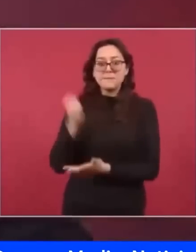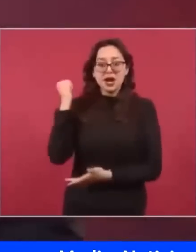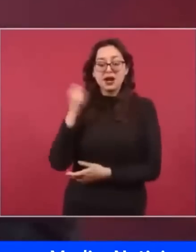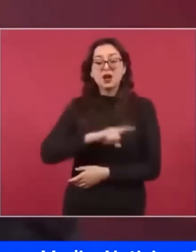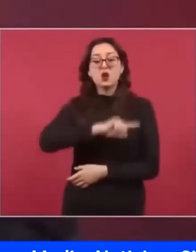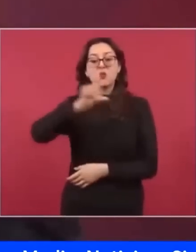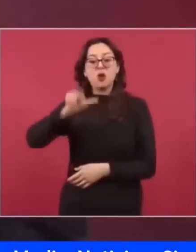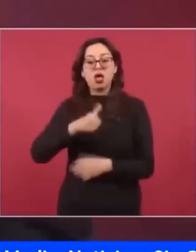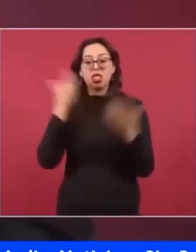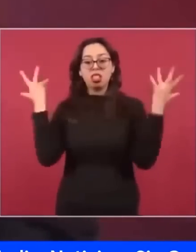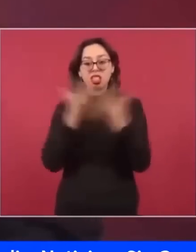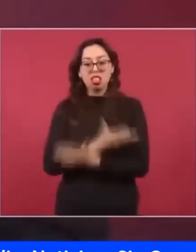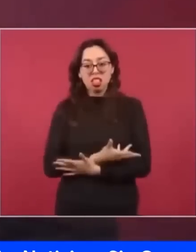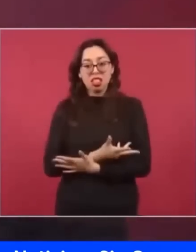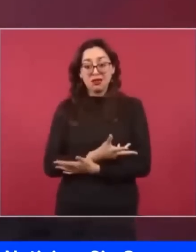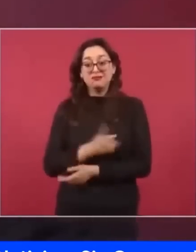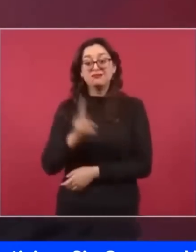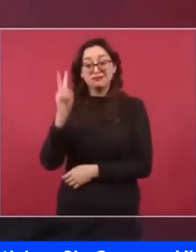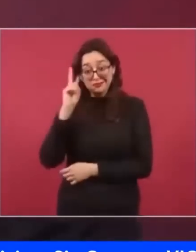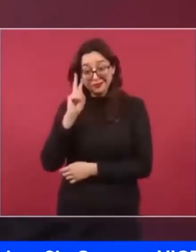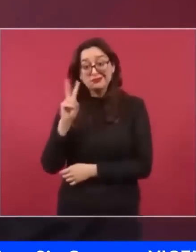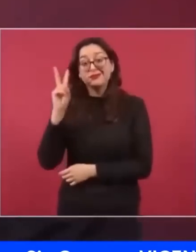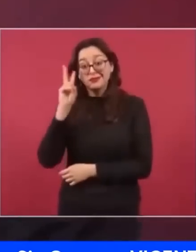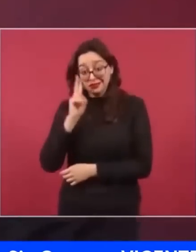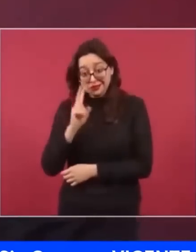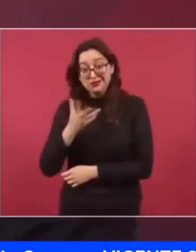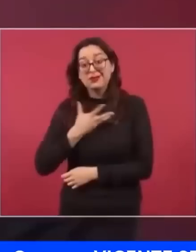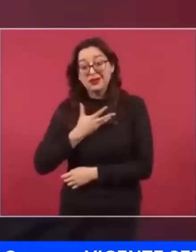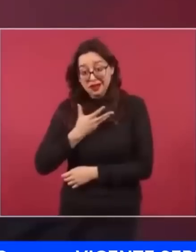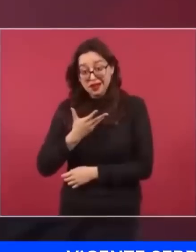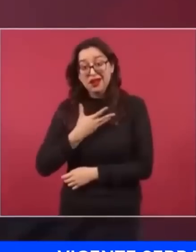Entonces la empiezan a tomar